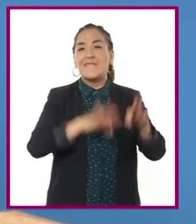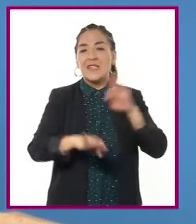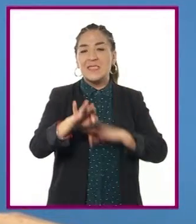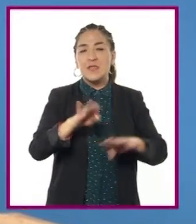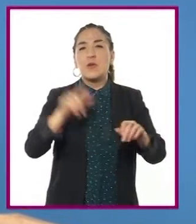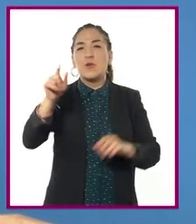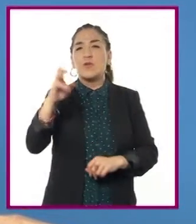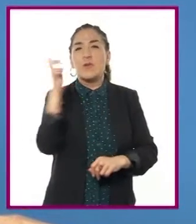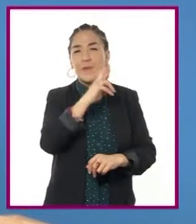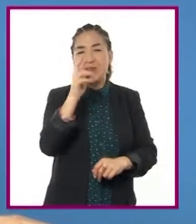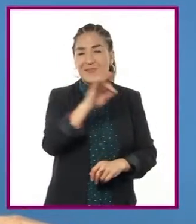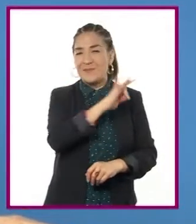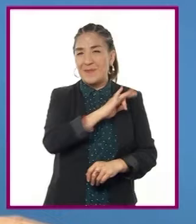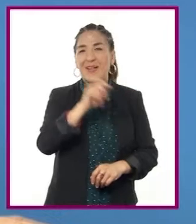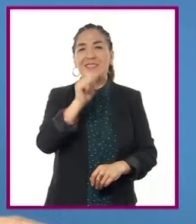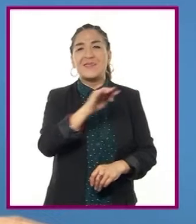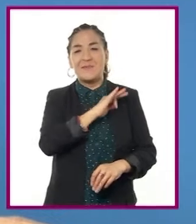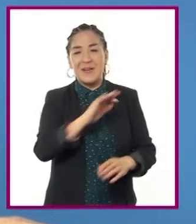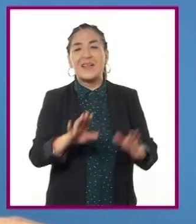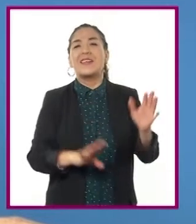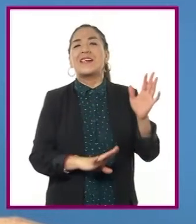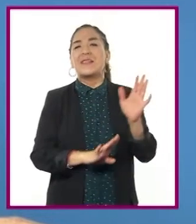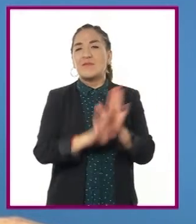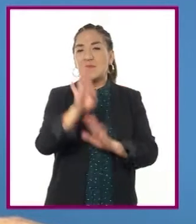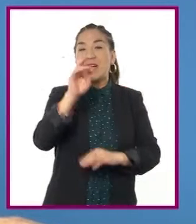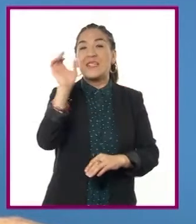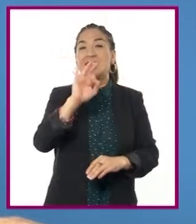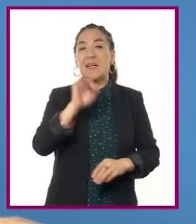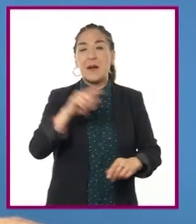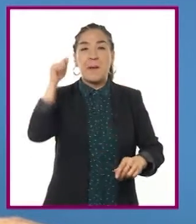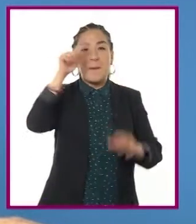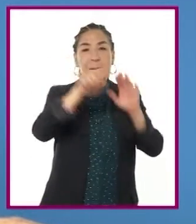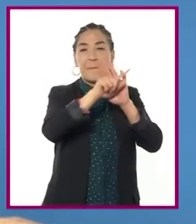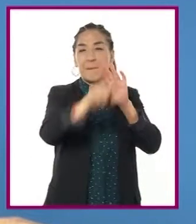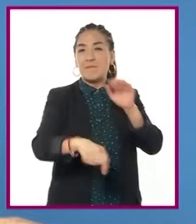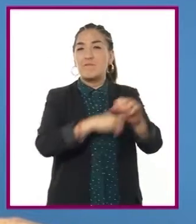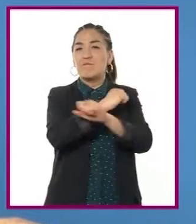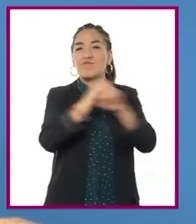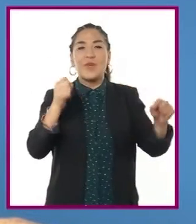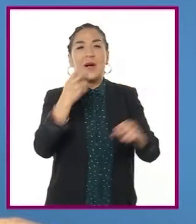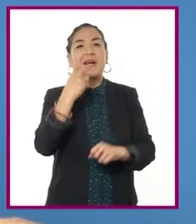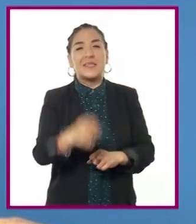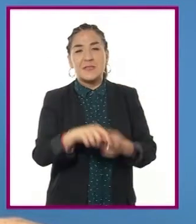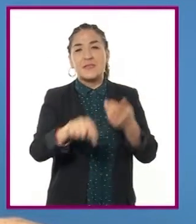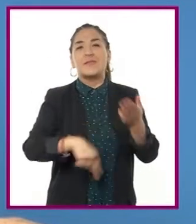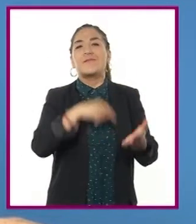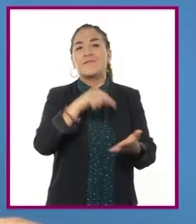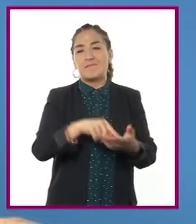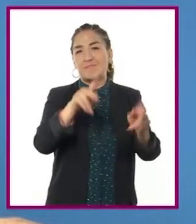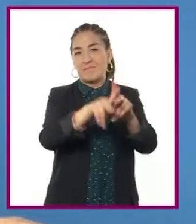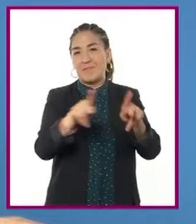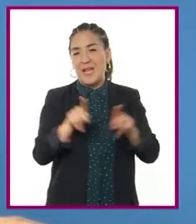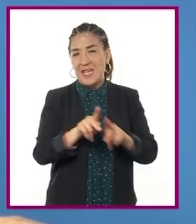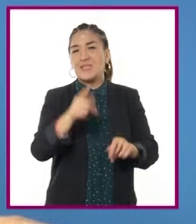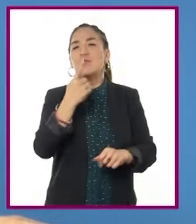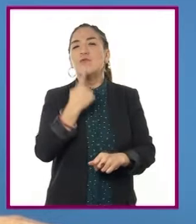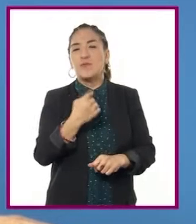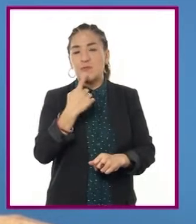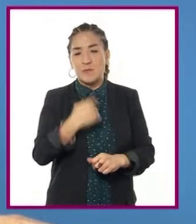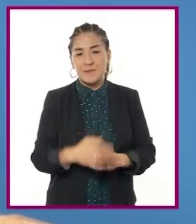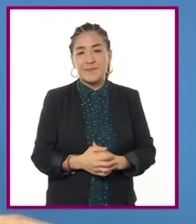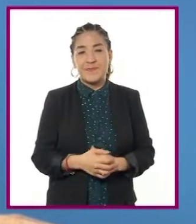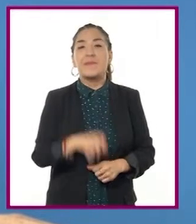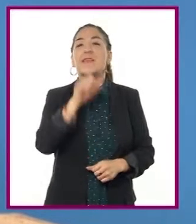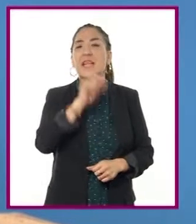se podía levantar una central nuclear, incluso en la propia Plaza Roja. Y